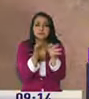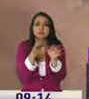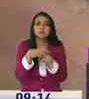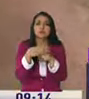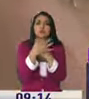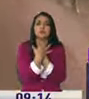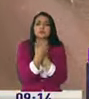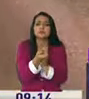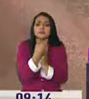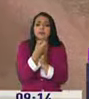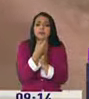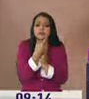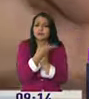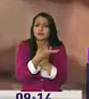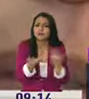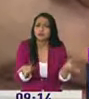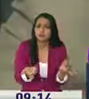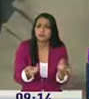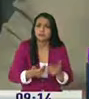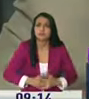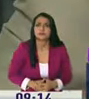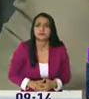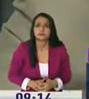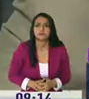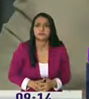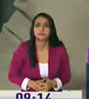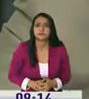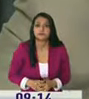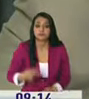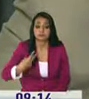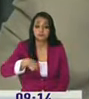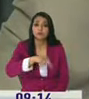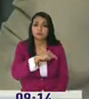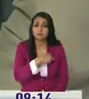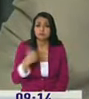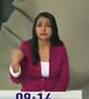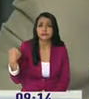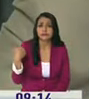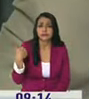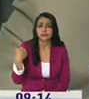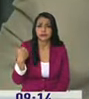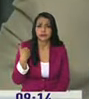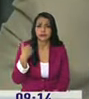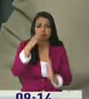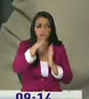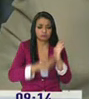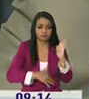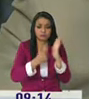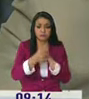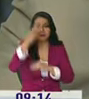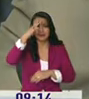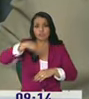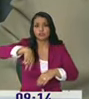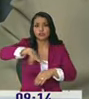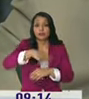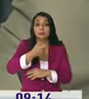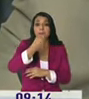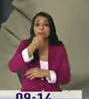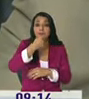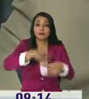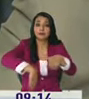situación de los medicamentos para este sector. De mencionar que nosotros disponemos actualmente del Cuadro Nacional de Medicamentos Básicos, que cubre